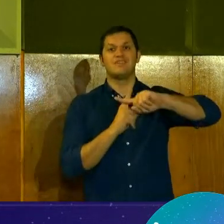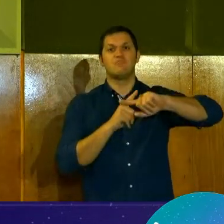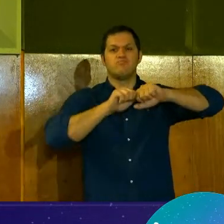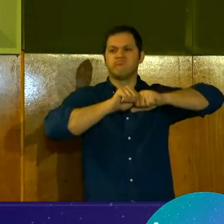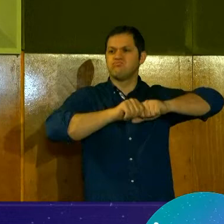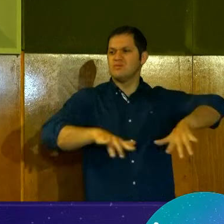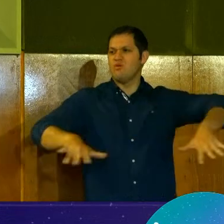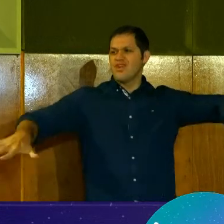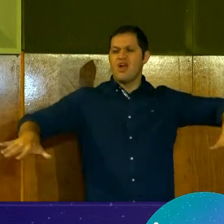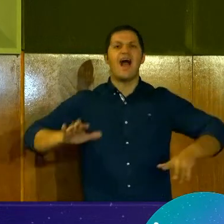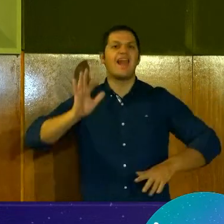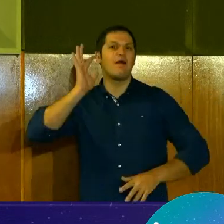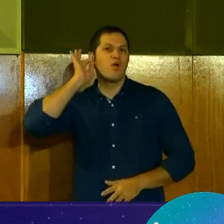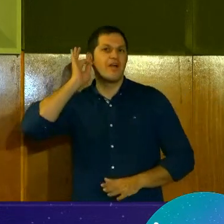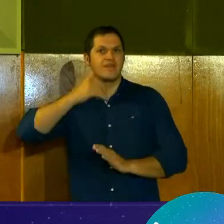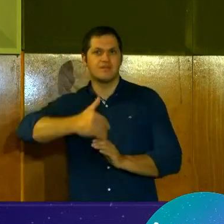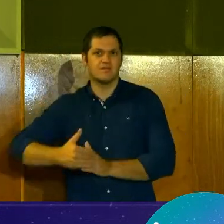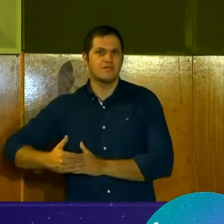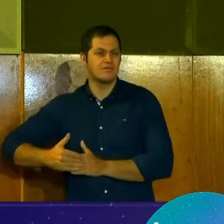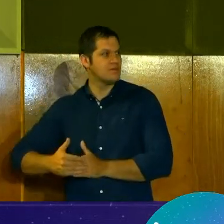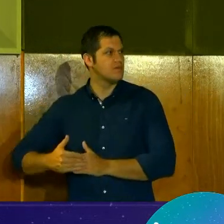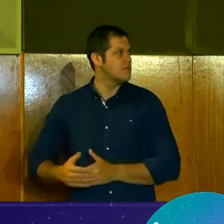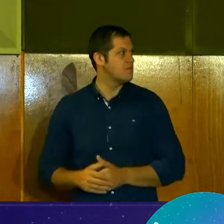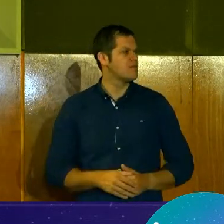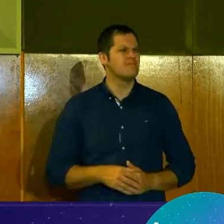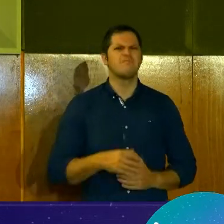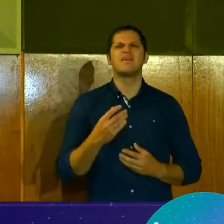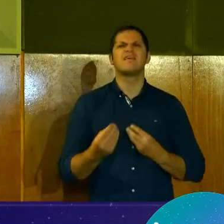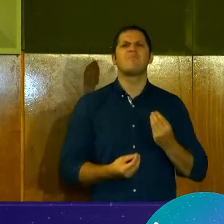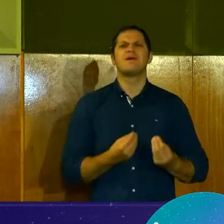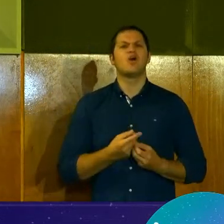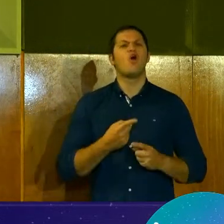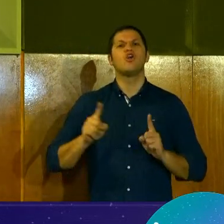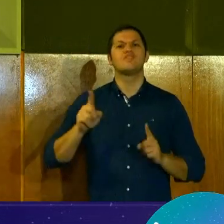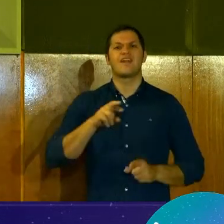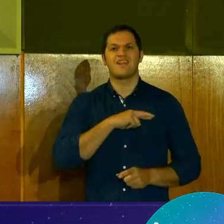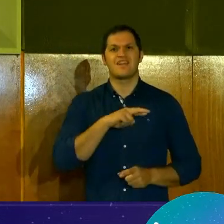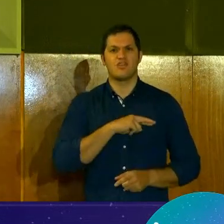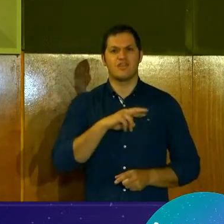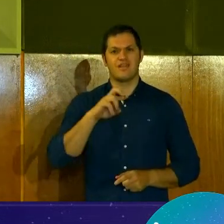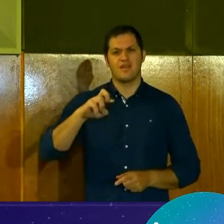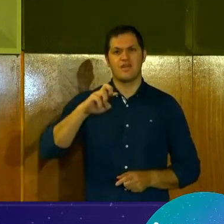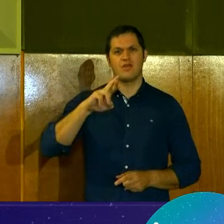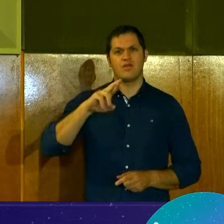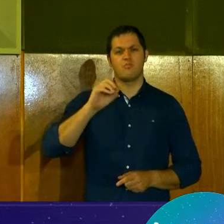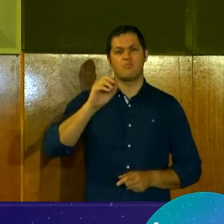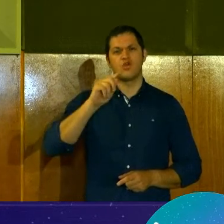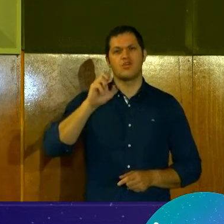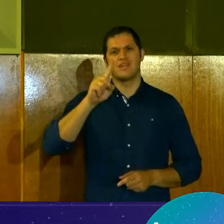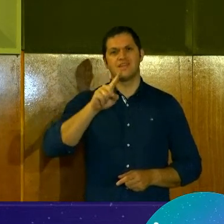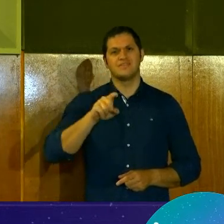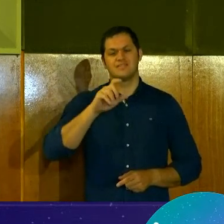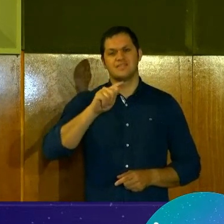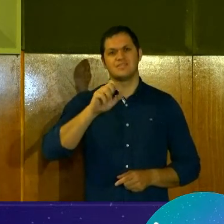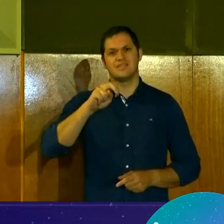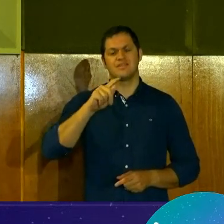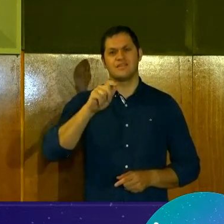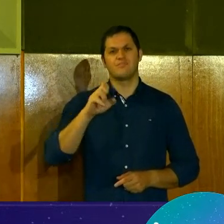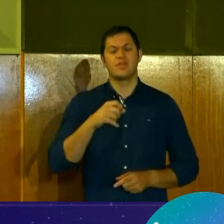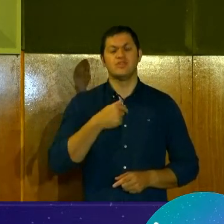la visibilización de mujeres por harto tiempo en europa y luego eso claro se llevó hacia donde el catolicismo se fue